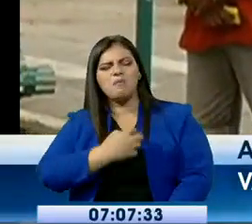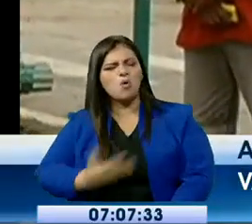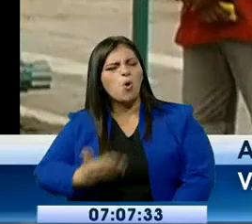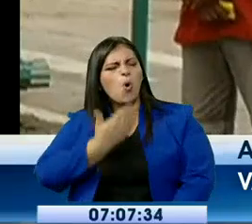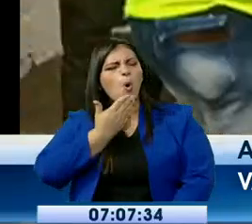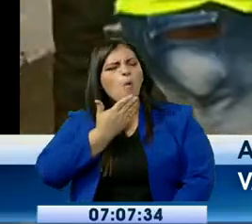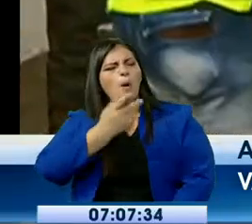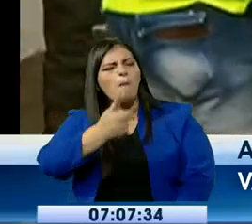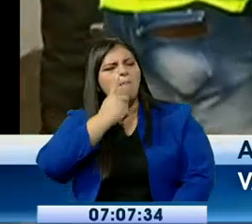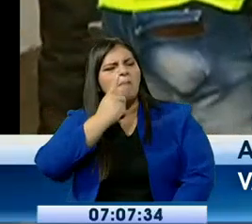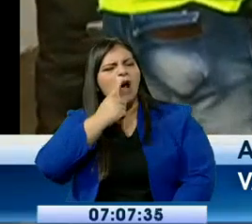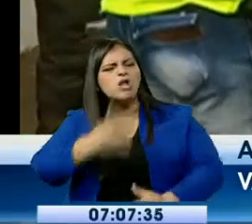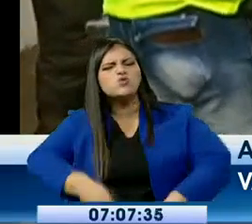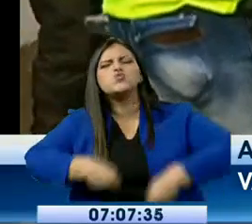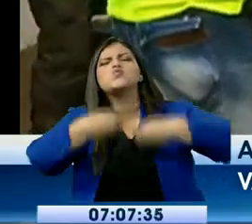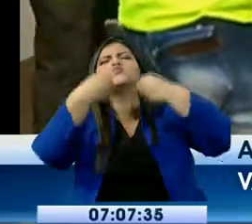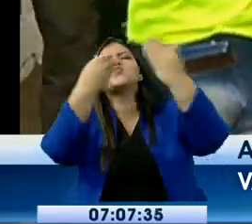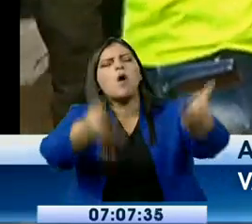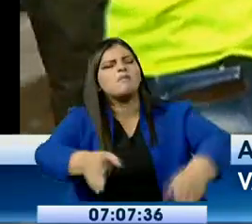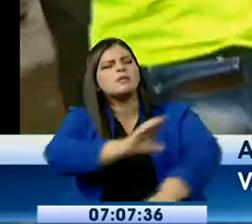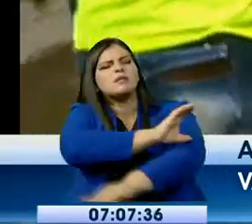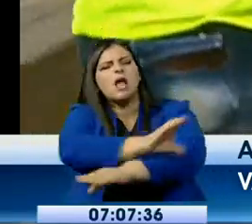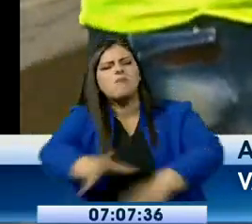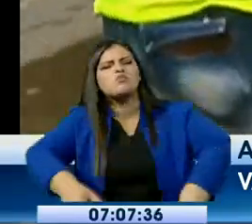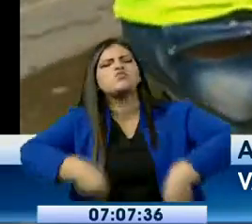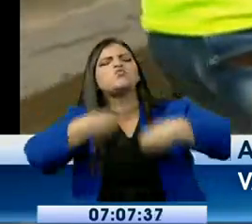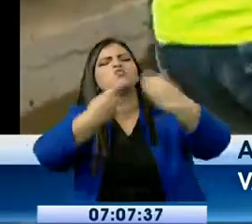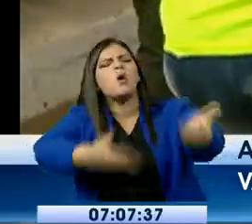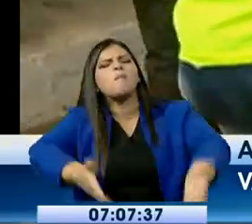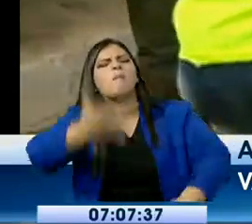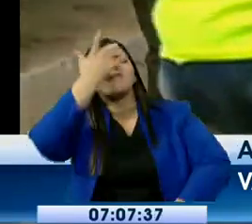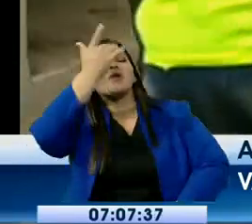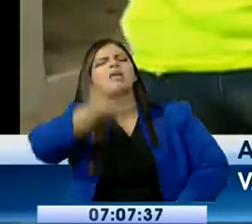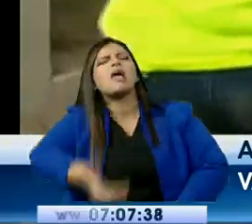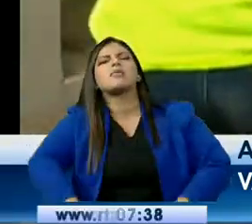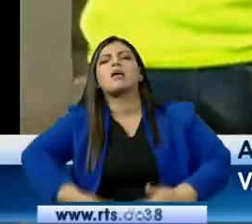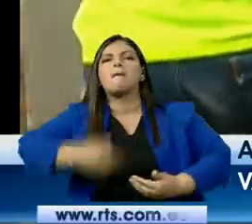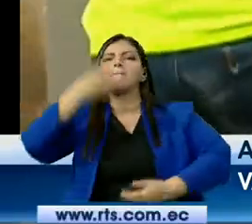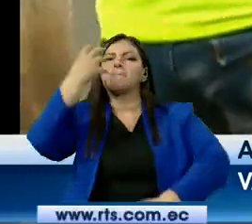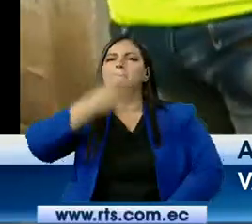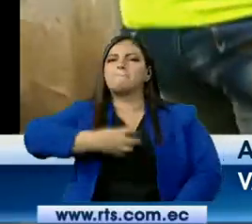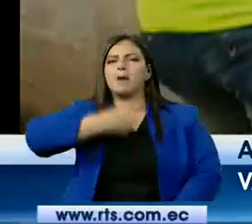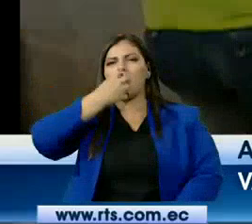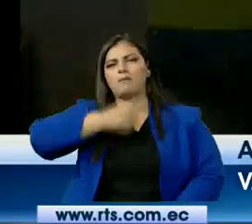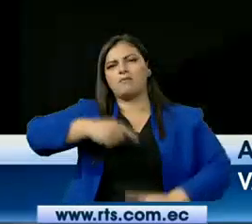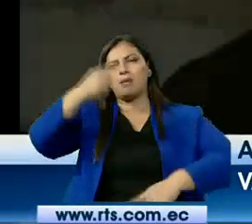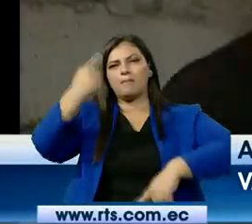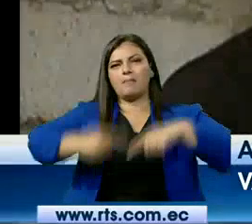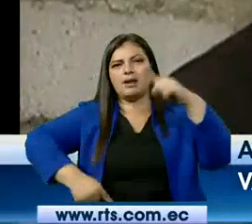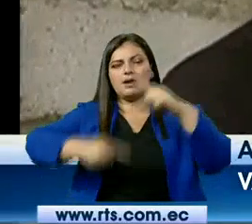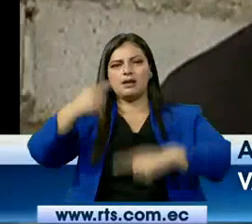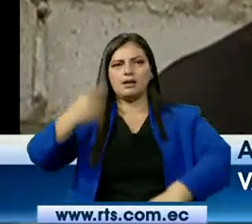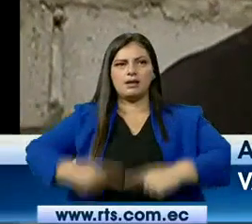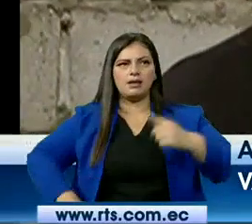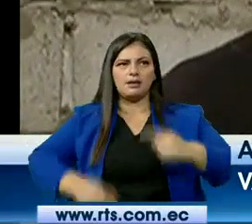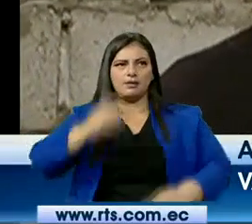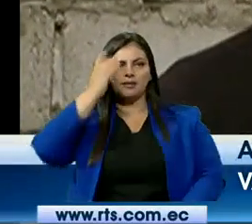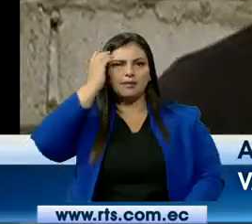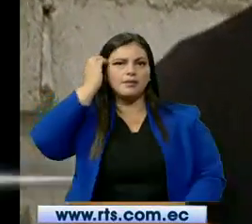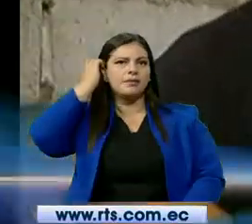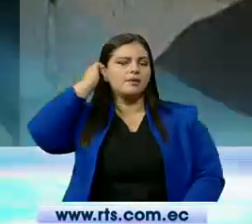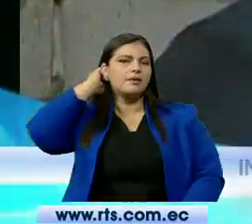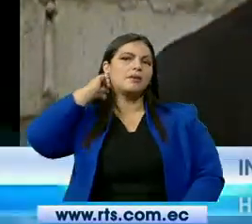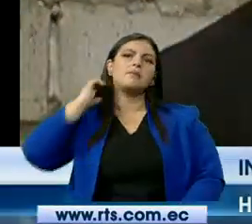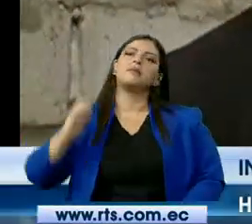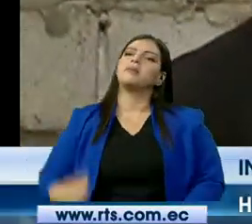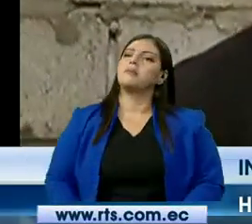desconoce. El ahora occiso tuvo 7 hijos, 5 de ellos aún son menores de edad. Yo lo vi cuando él falleció, cuando